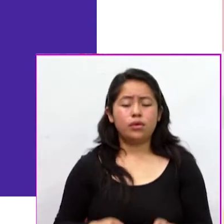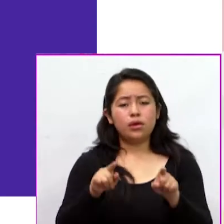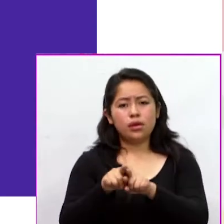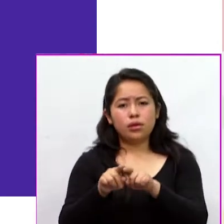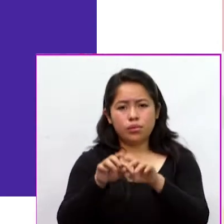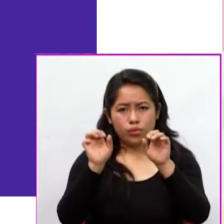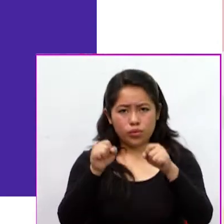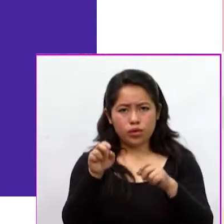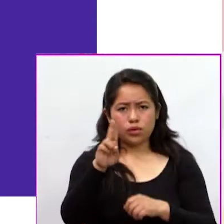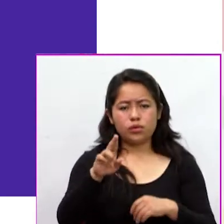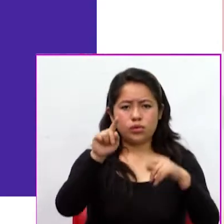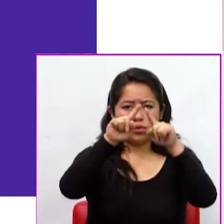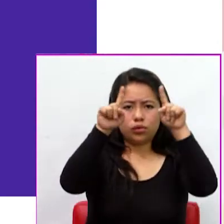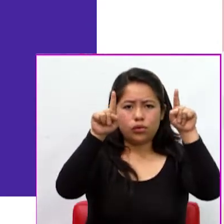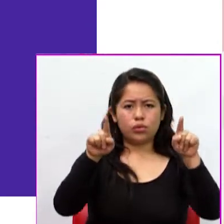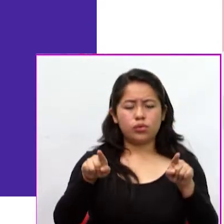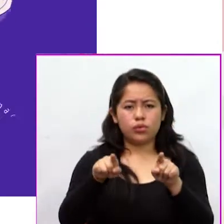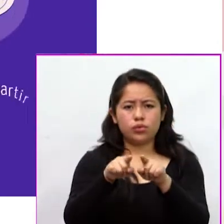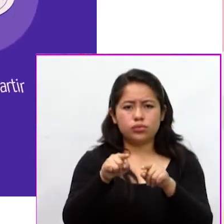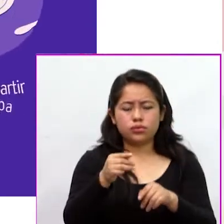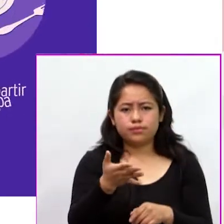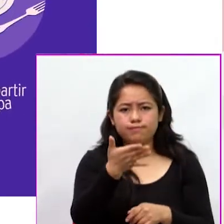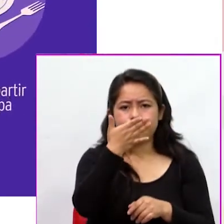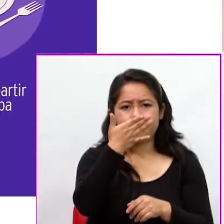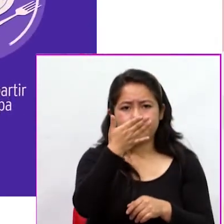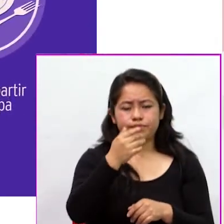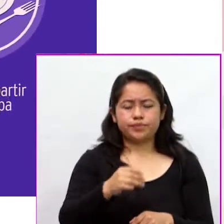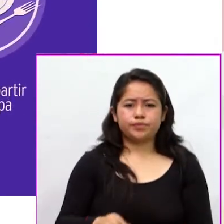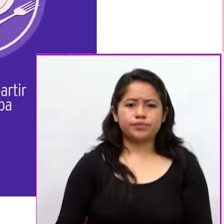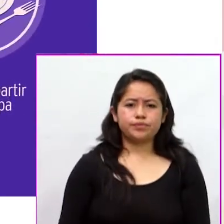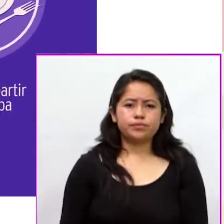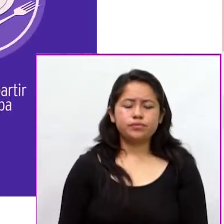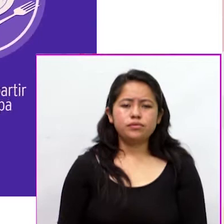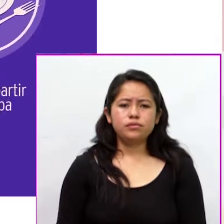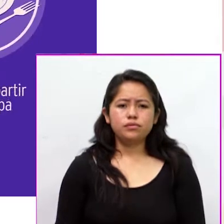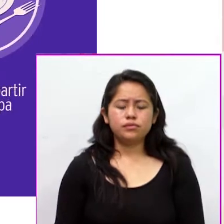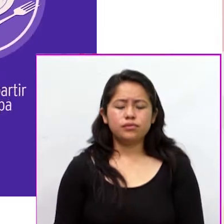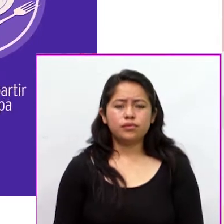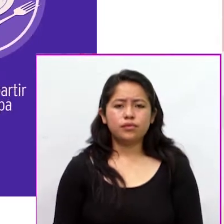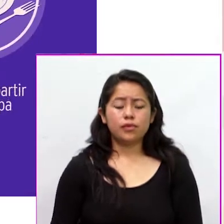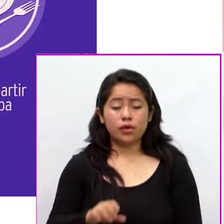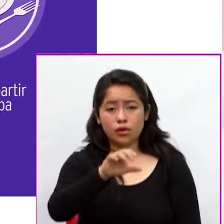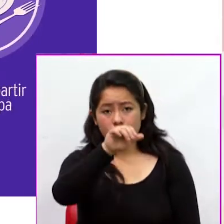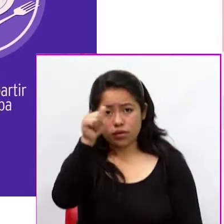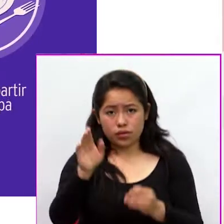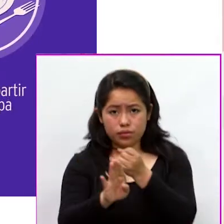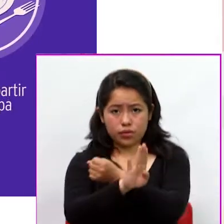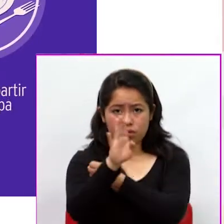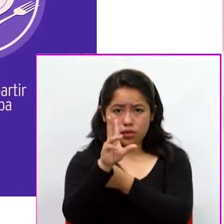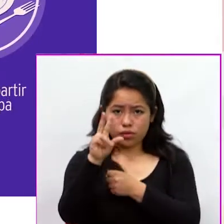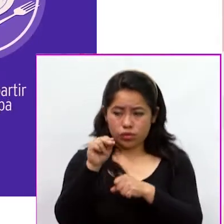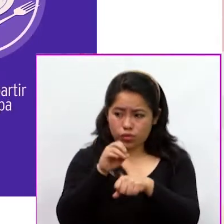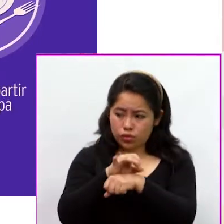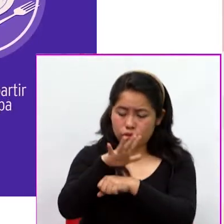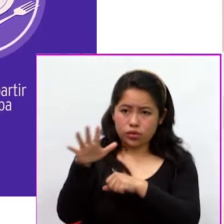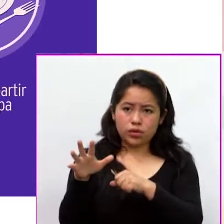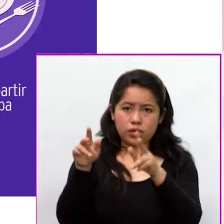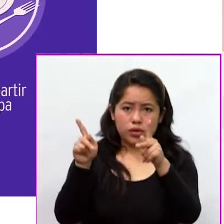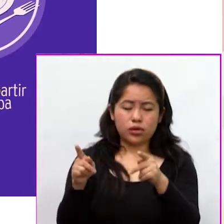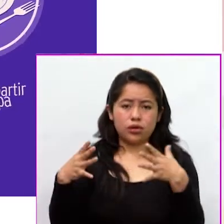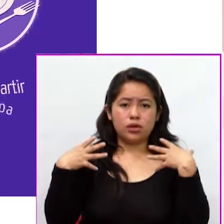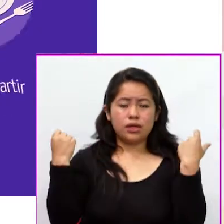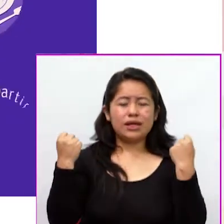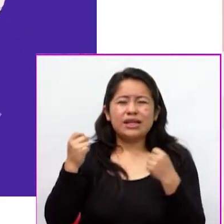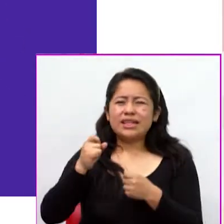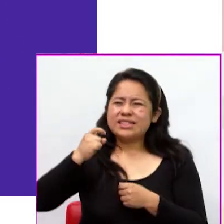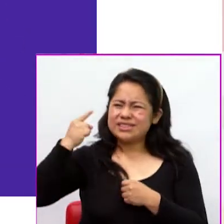desechable. Otra medida para no contagiar a las personas sanas es siempre lavarse las manos